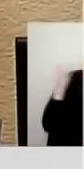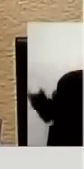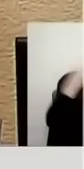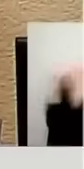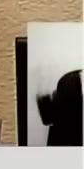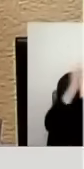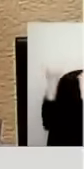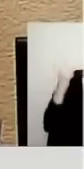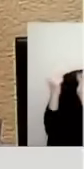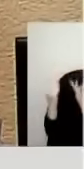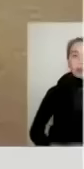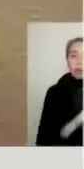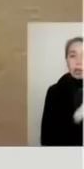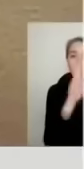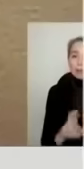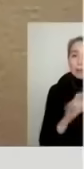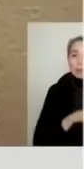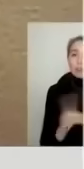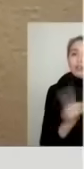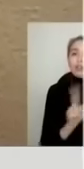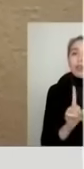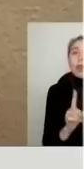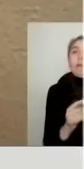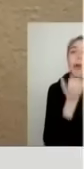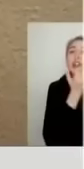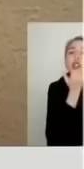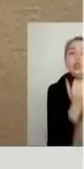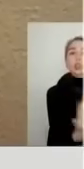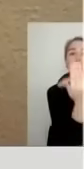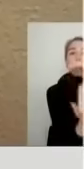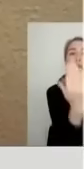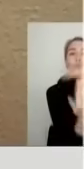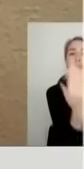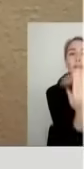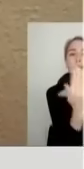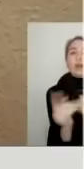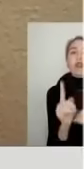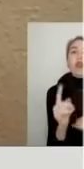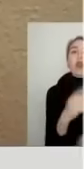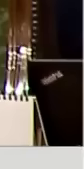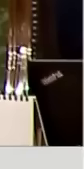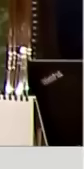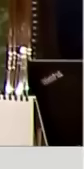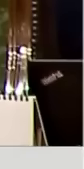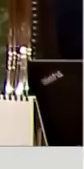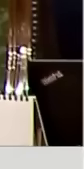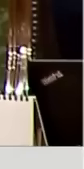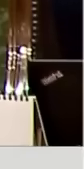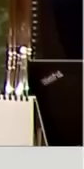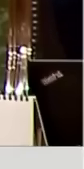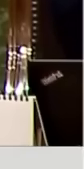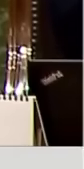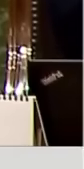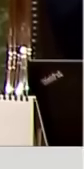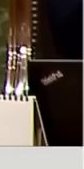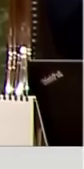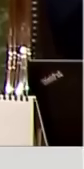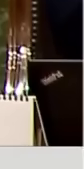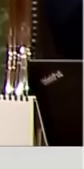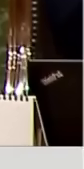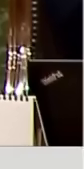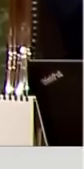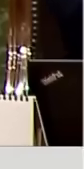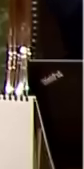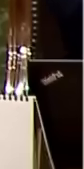además votando una censura que no corresponde. Por lo tanto, el llamado aquí es principalmente a ese diputado